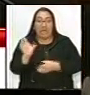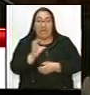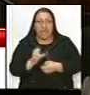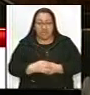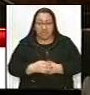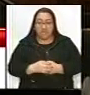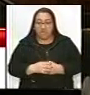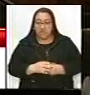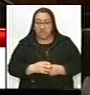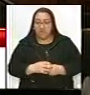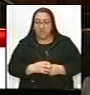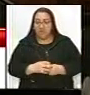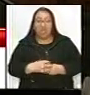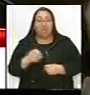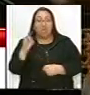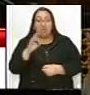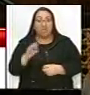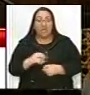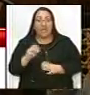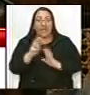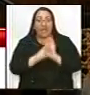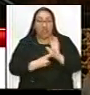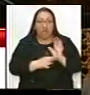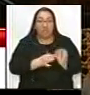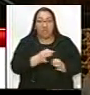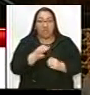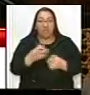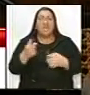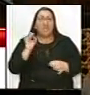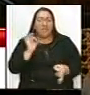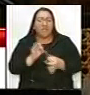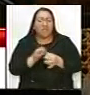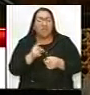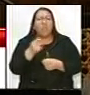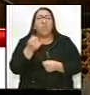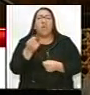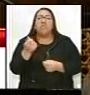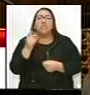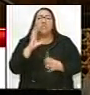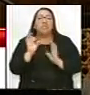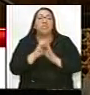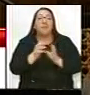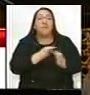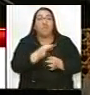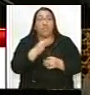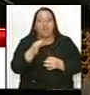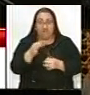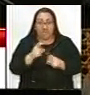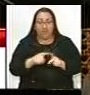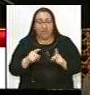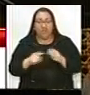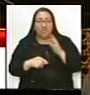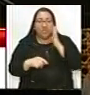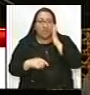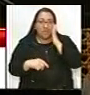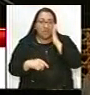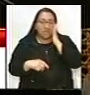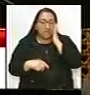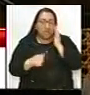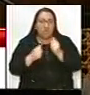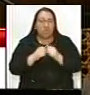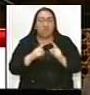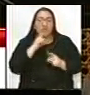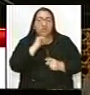tarifas regionales se está fijando la tarifa para esas entidades regionales para city that es